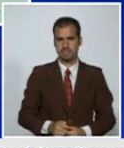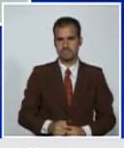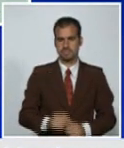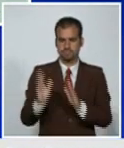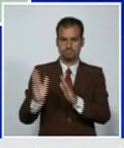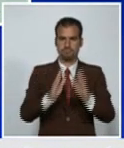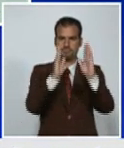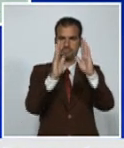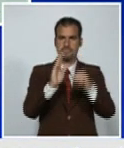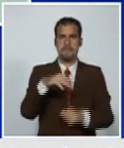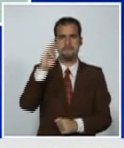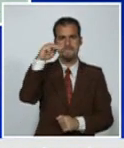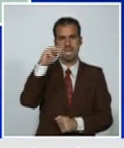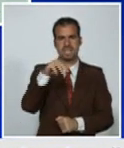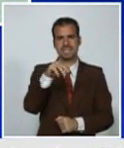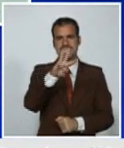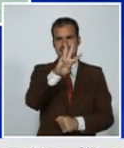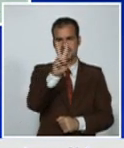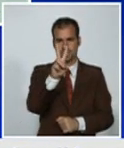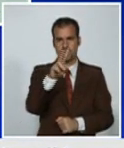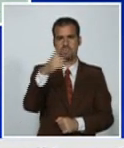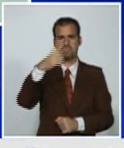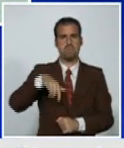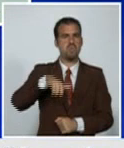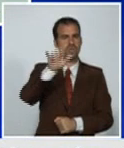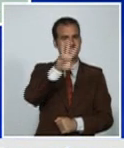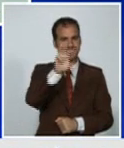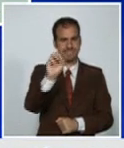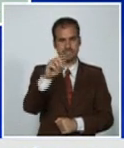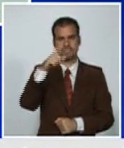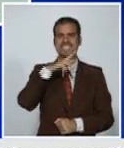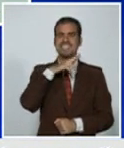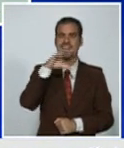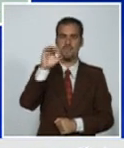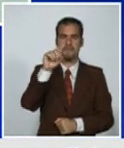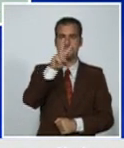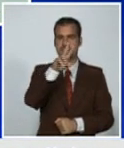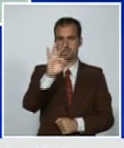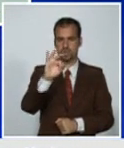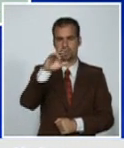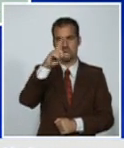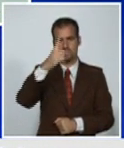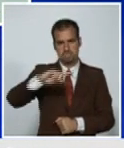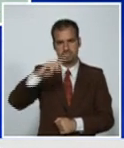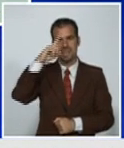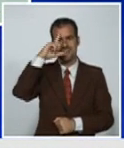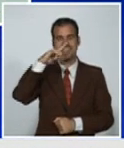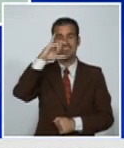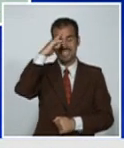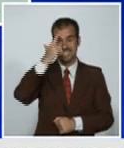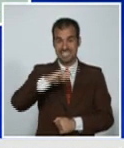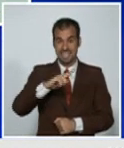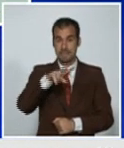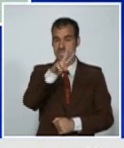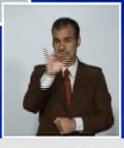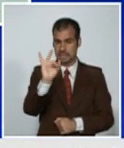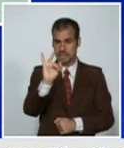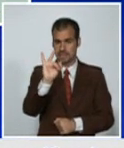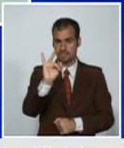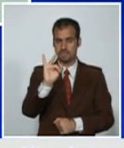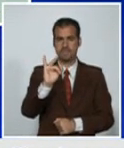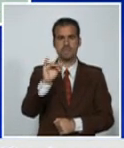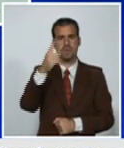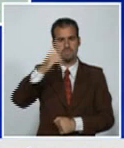32, Boyeros 30, Cerro 28, La Lisa 27, Plaza de la Revolución